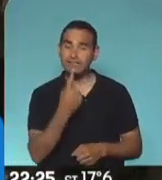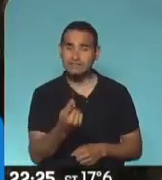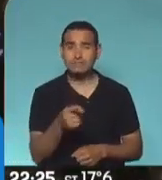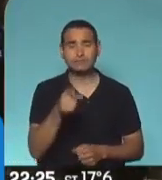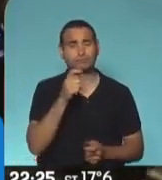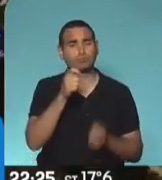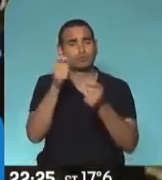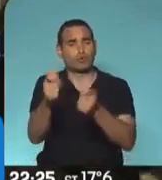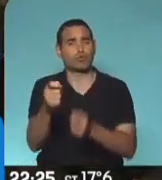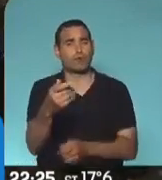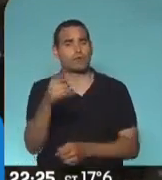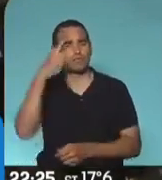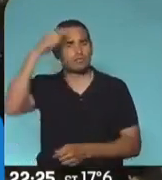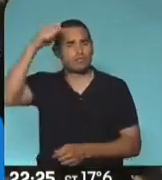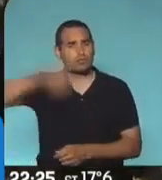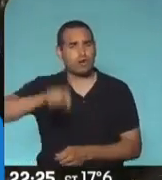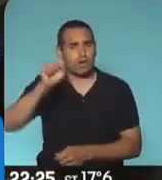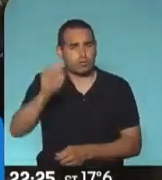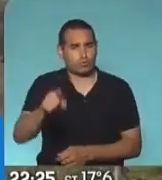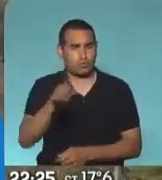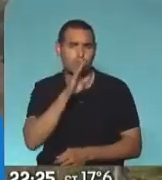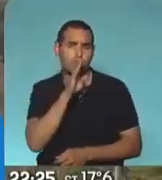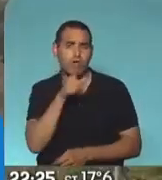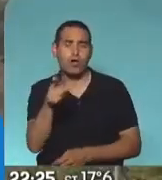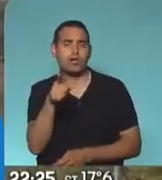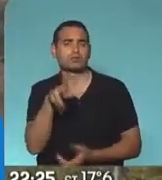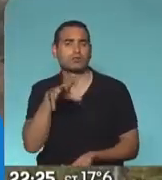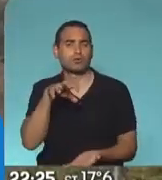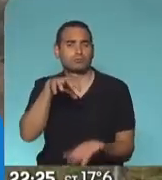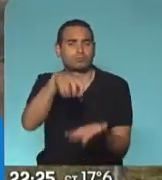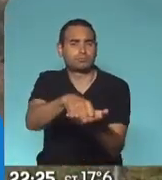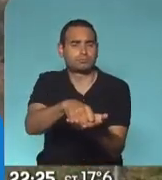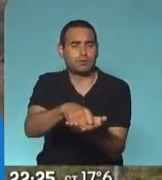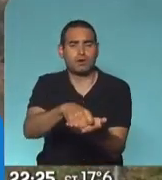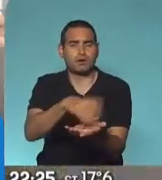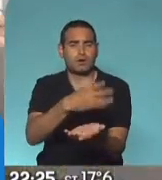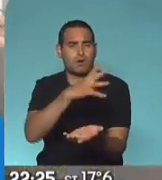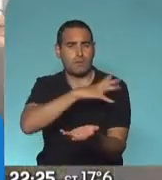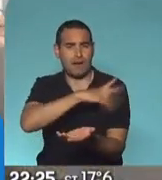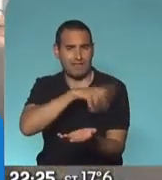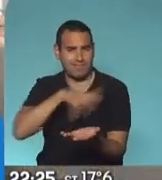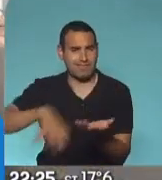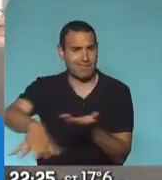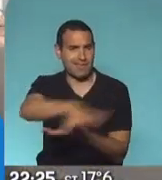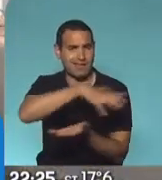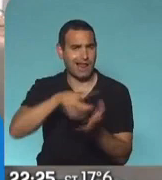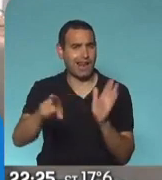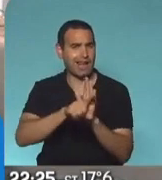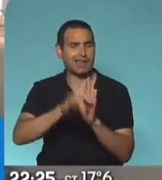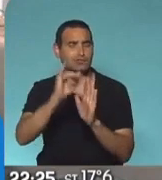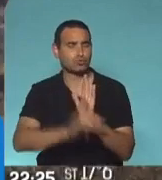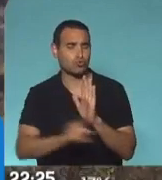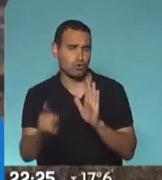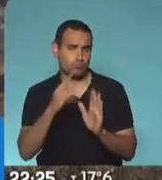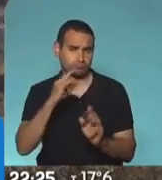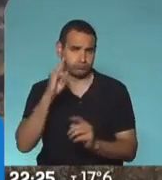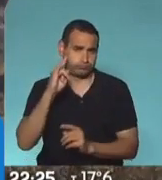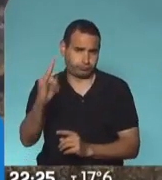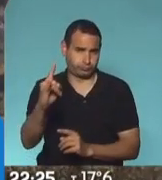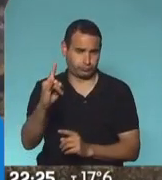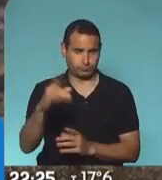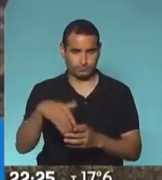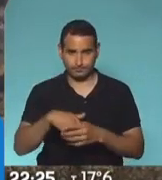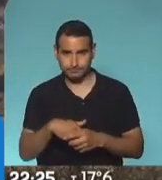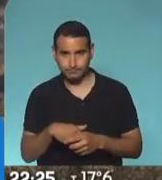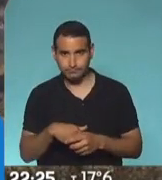decisión acerca de la legalidad de la ocupación de tierras palestinas, un absurdo jurídico que determina también el cese de cualquier